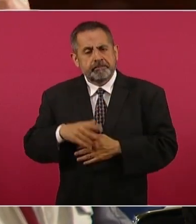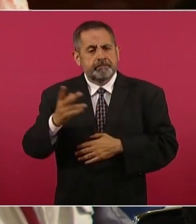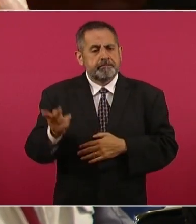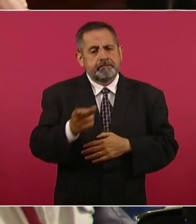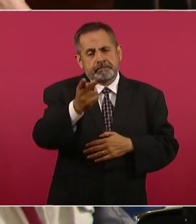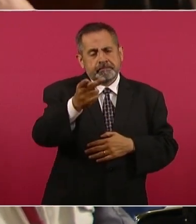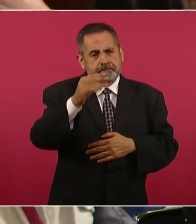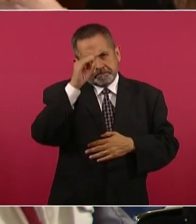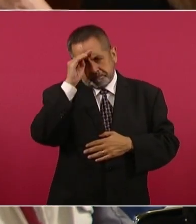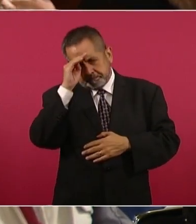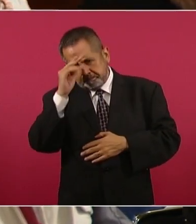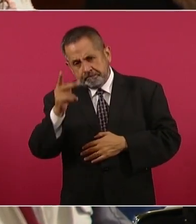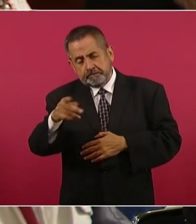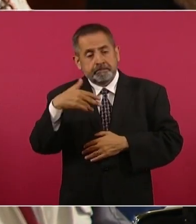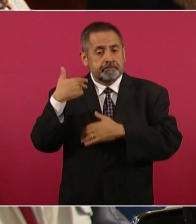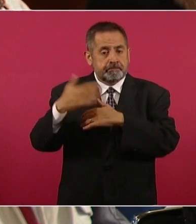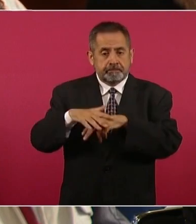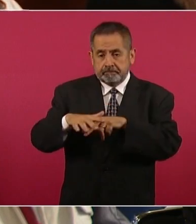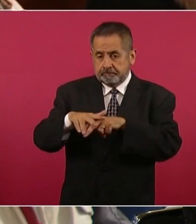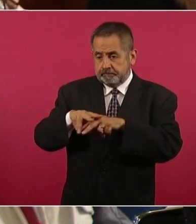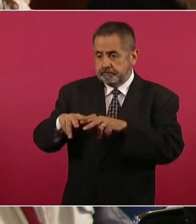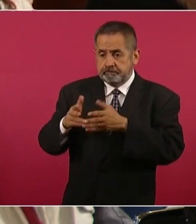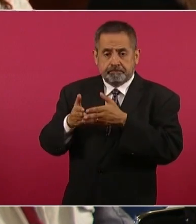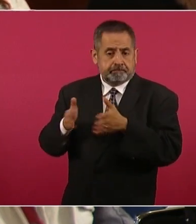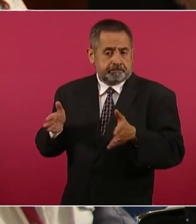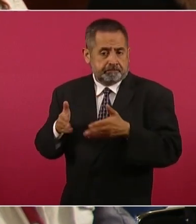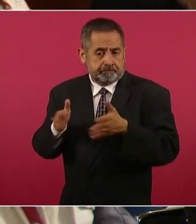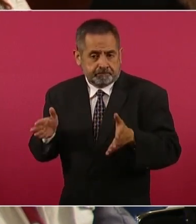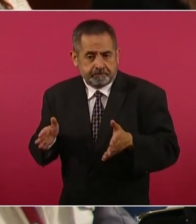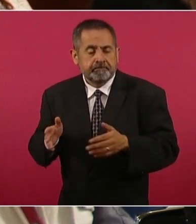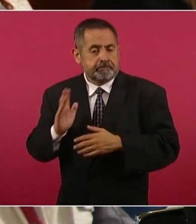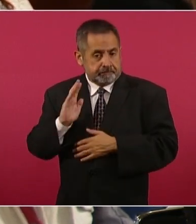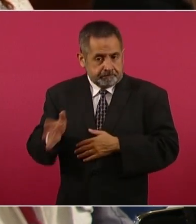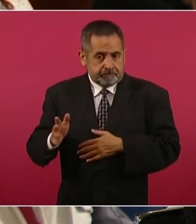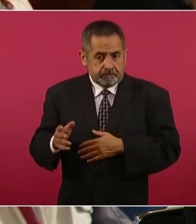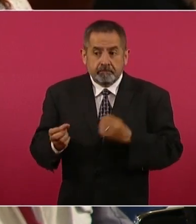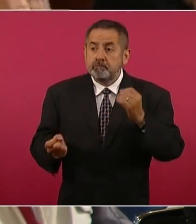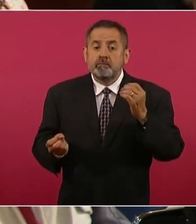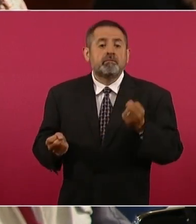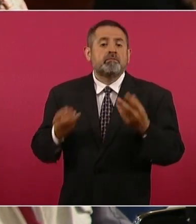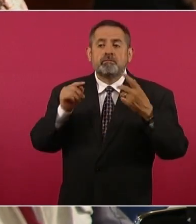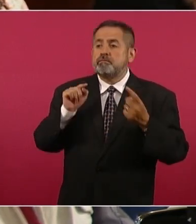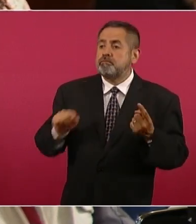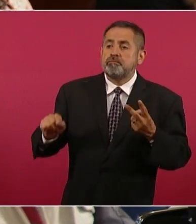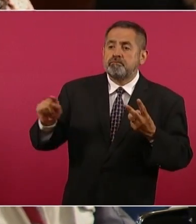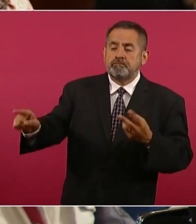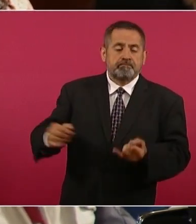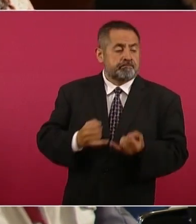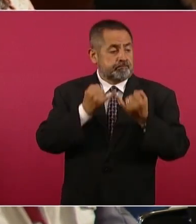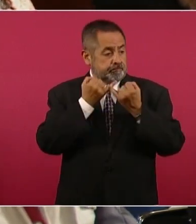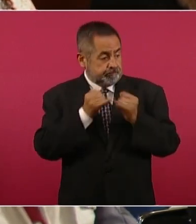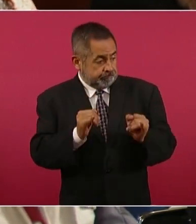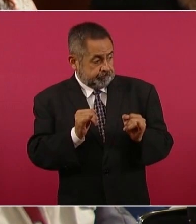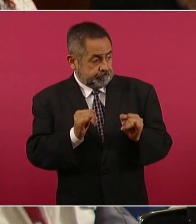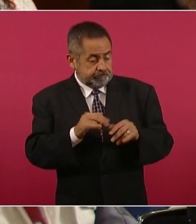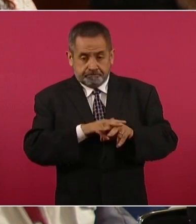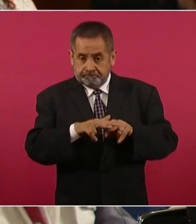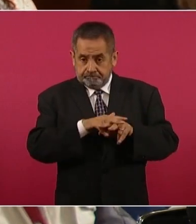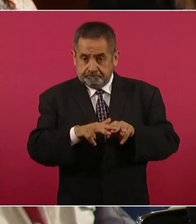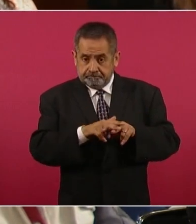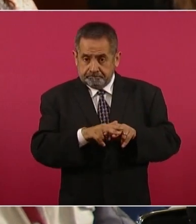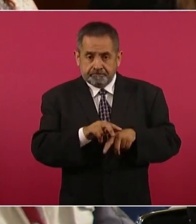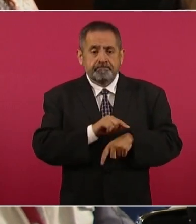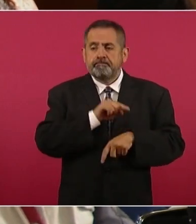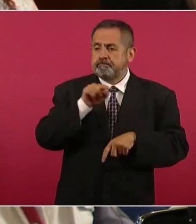consultarle, en cuanto se abra el Tren Maya, cuántos de esos hallazgos tendrían el potencial para que inmediatamente cuando se inaugure el Tren Maya puedan ser